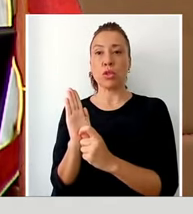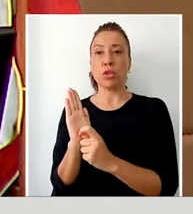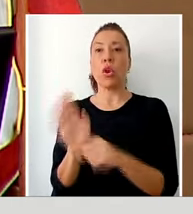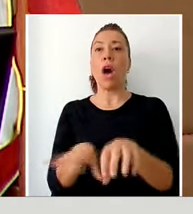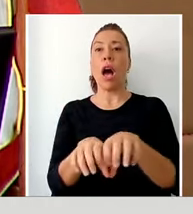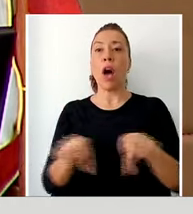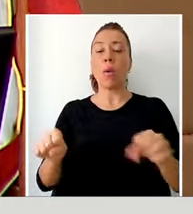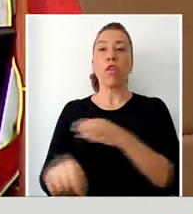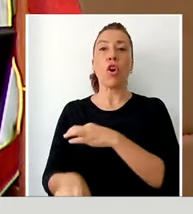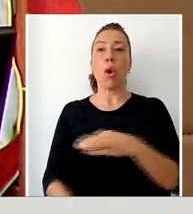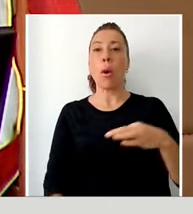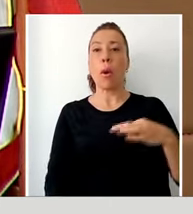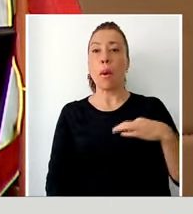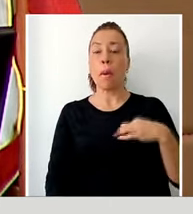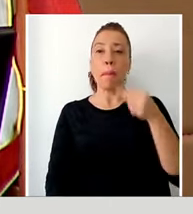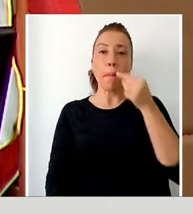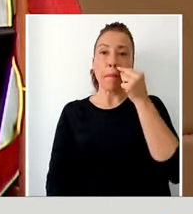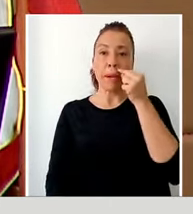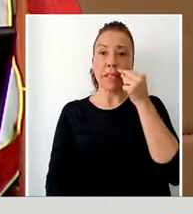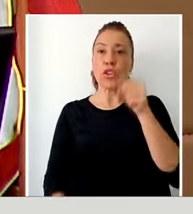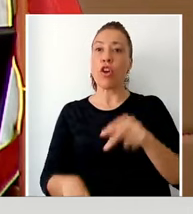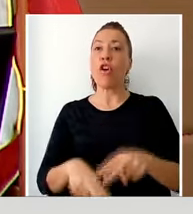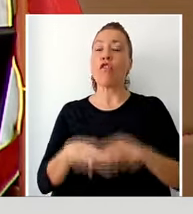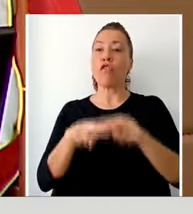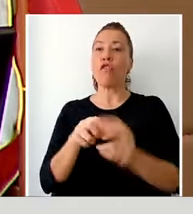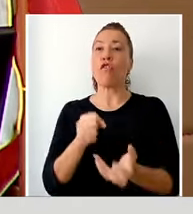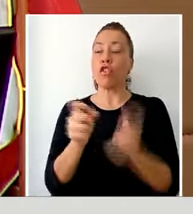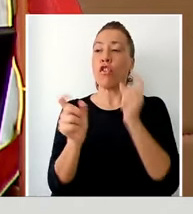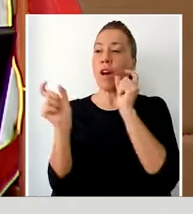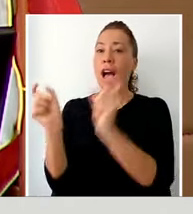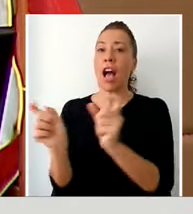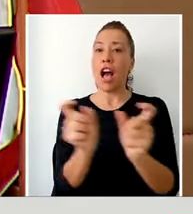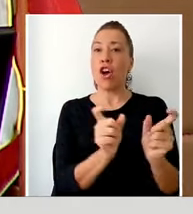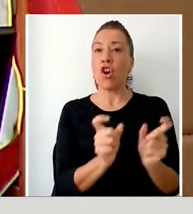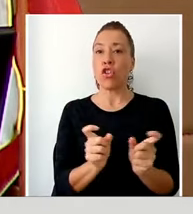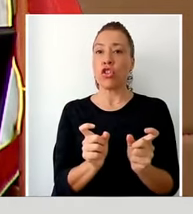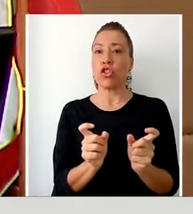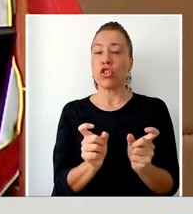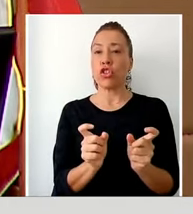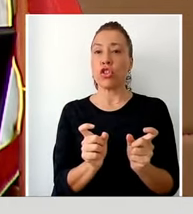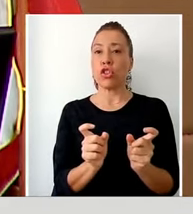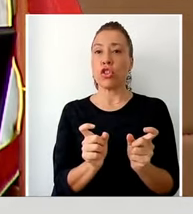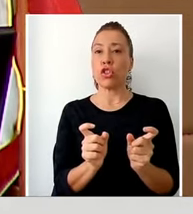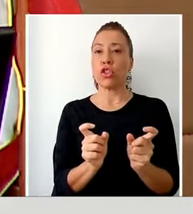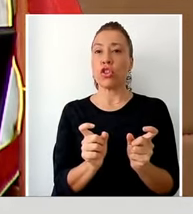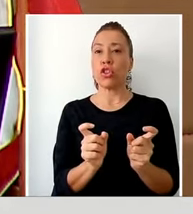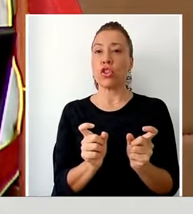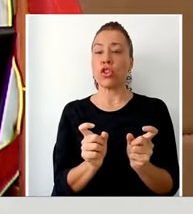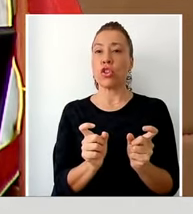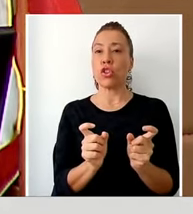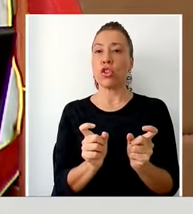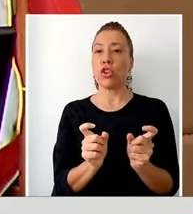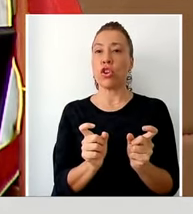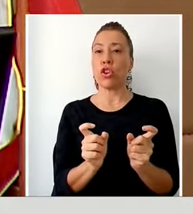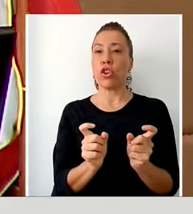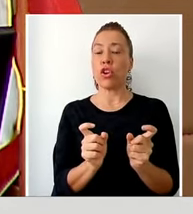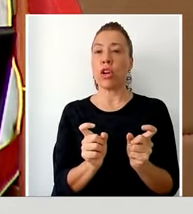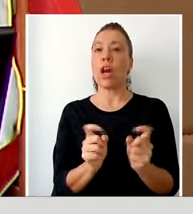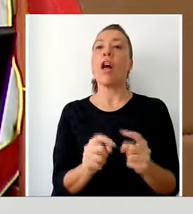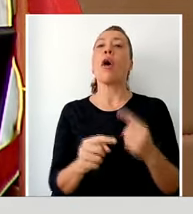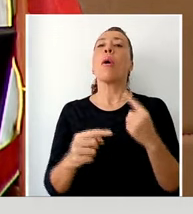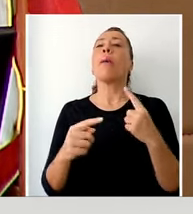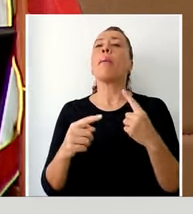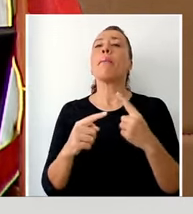de que estos recursos se van a fiscalizar de manera Por así decirlo un poco oblicua a través de la